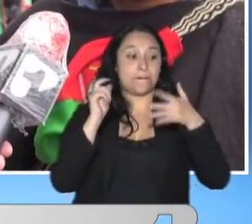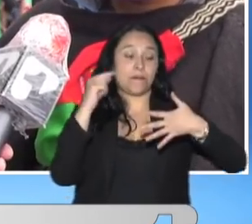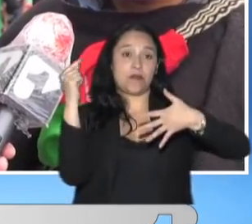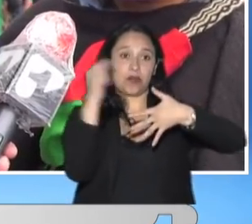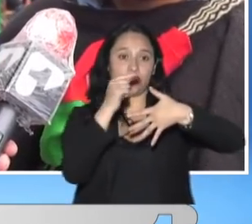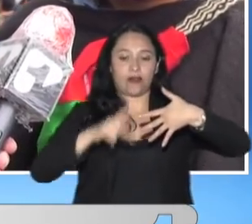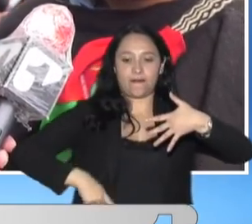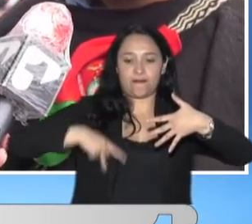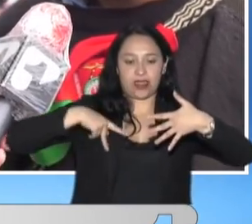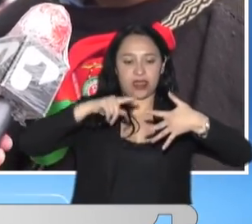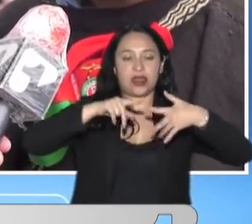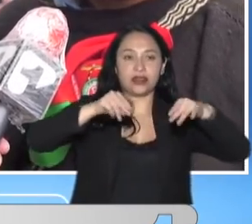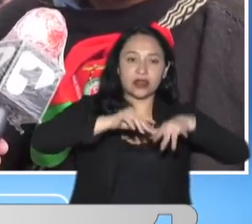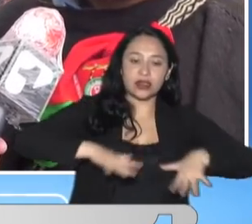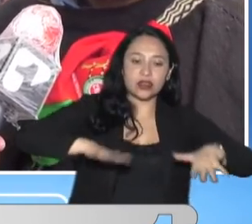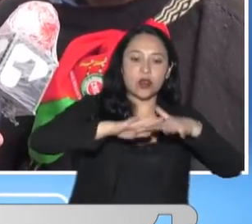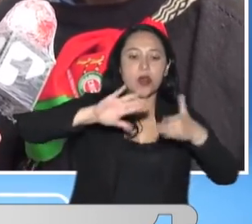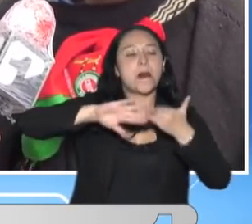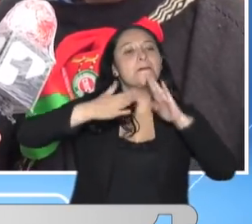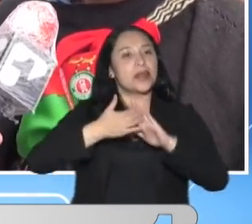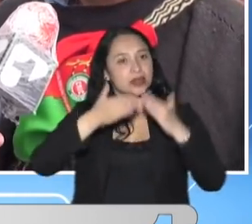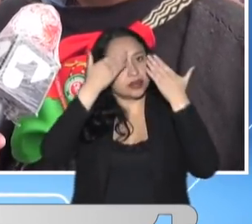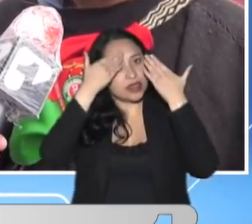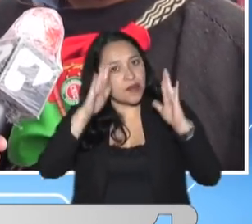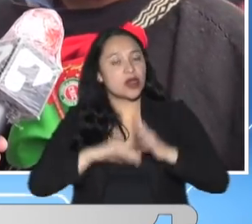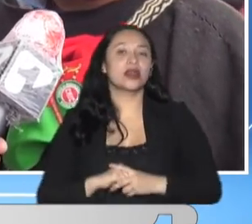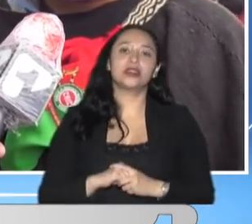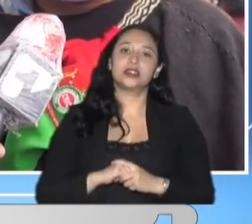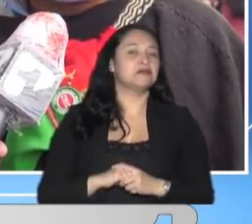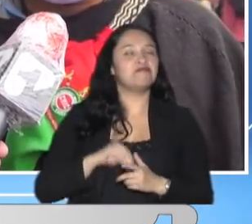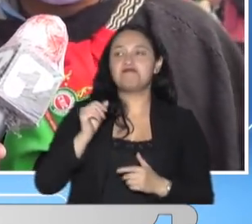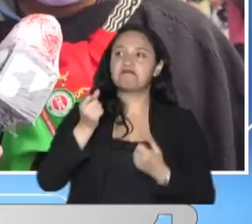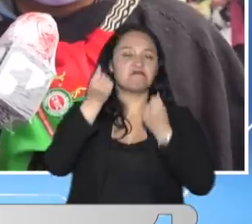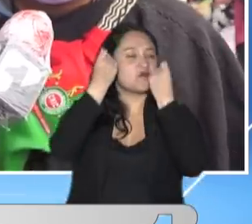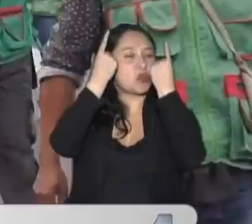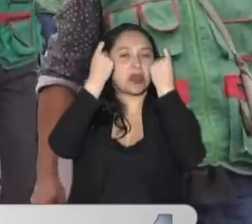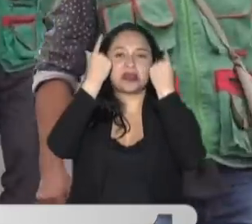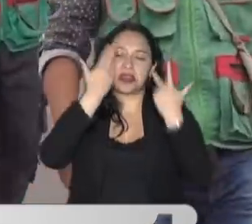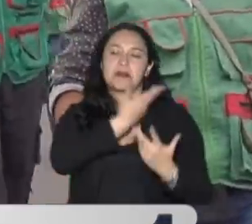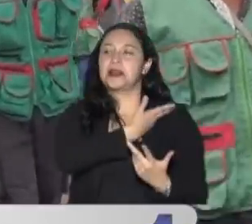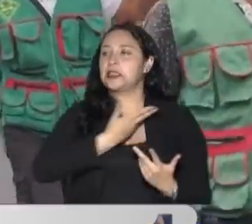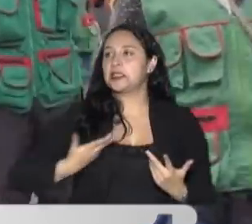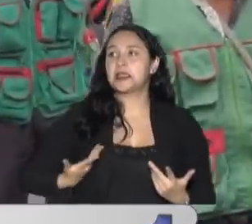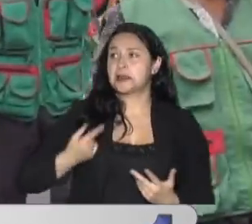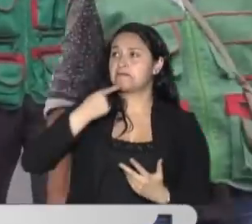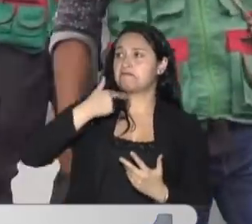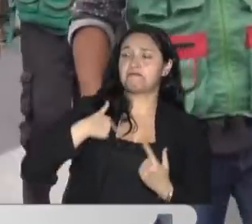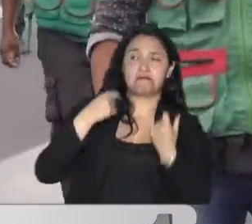el territorio, la paz y la democracia. Ha dicho que no entiende, que no comprende.